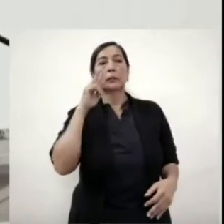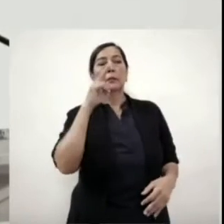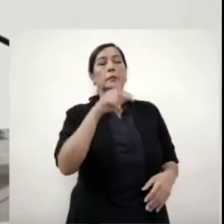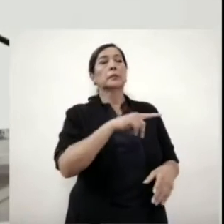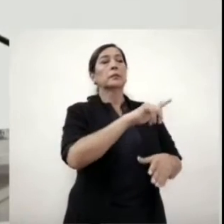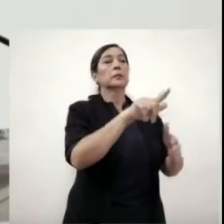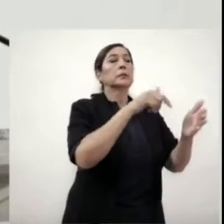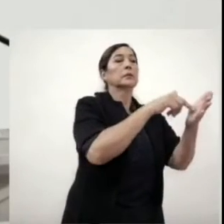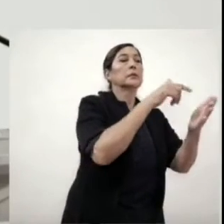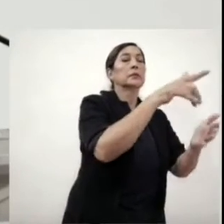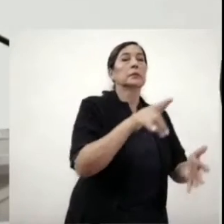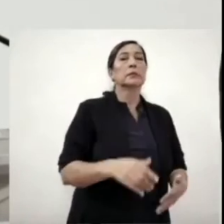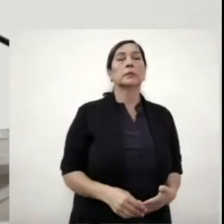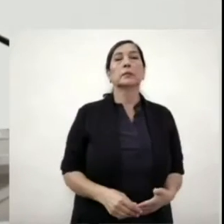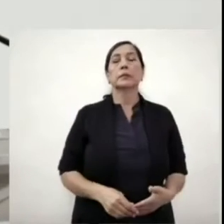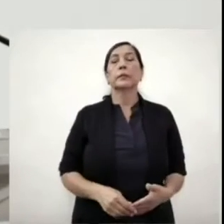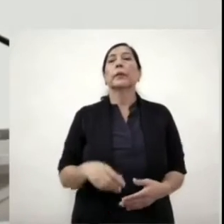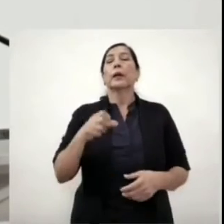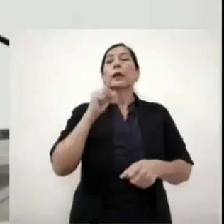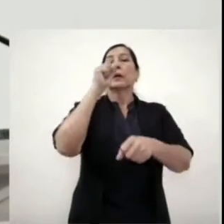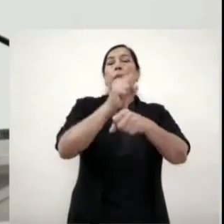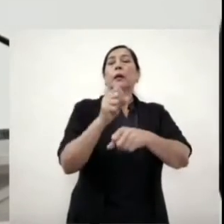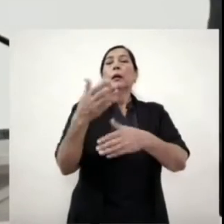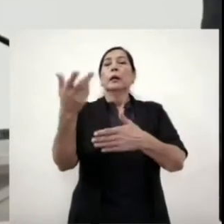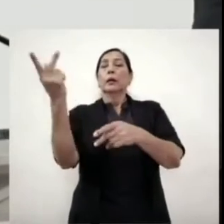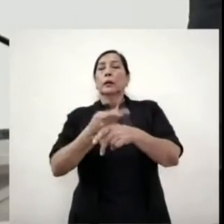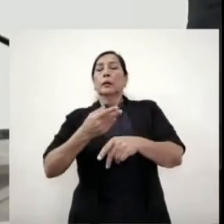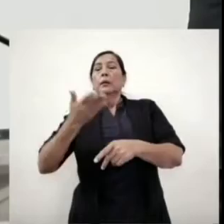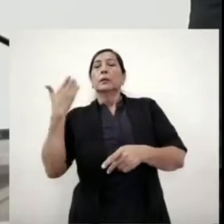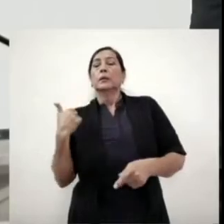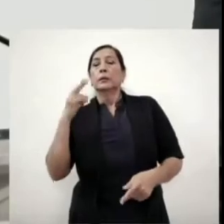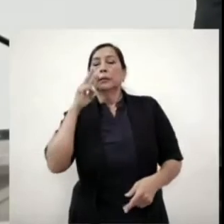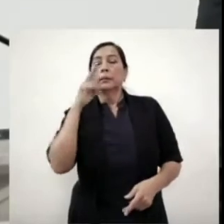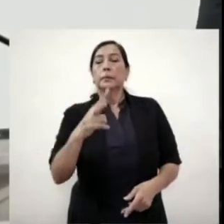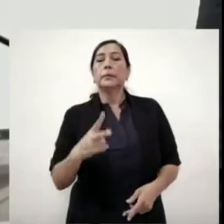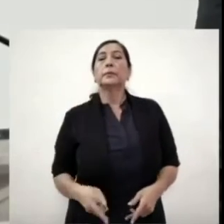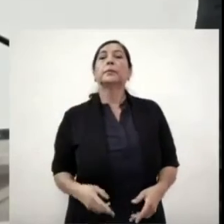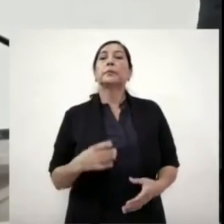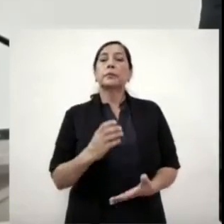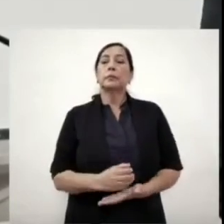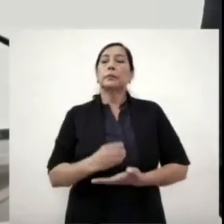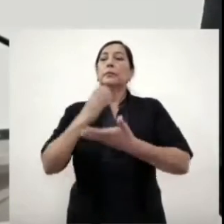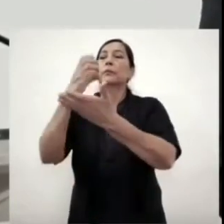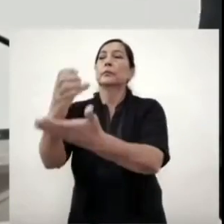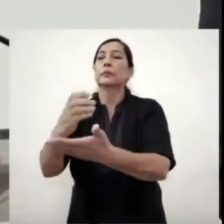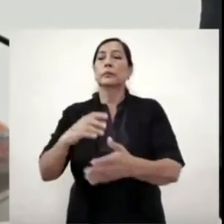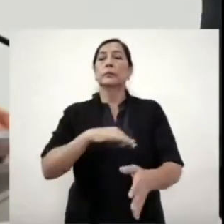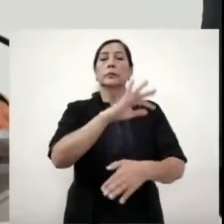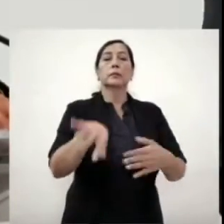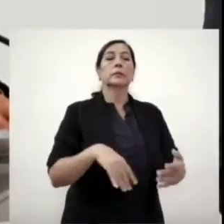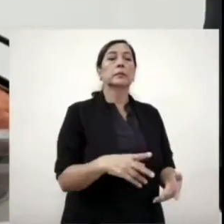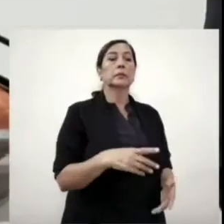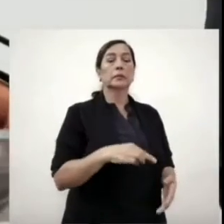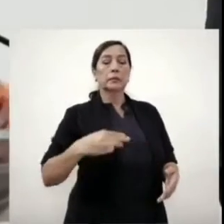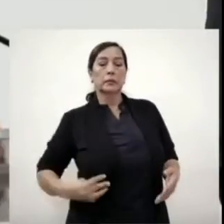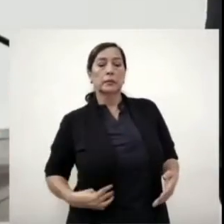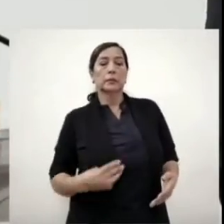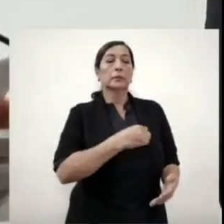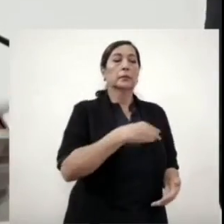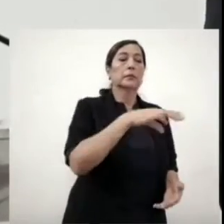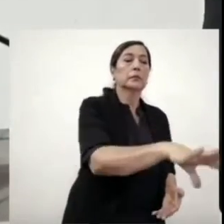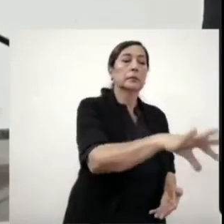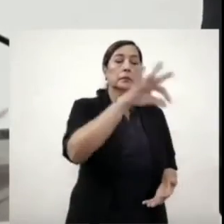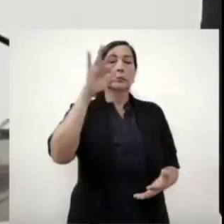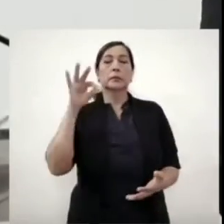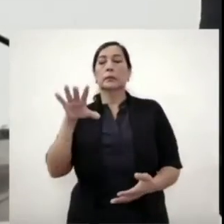semana pasada, como se los hicimos saber, comenzaron a asignarse los recursos para los municipios seleccionados. En este